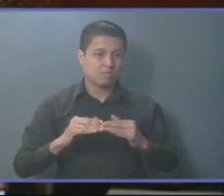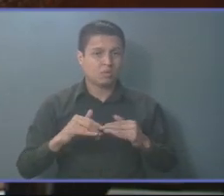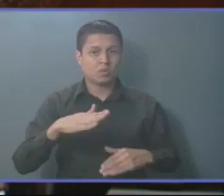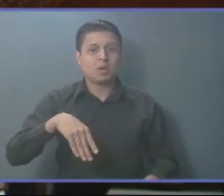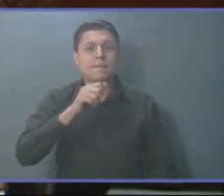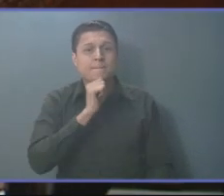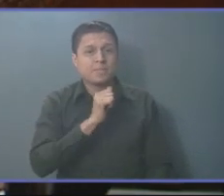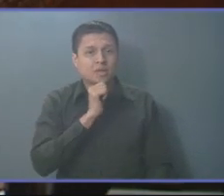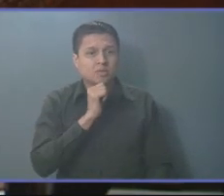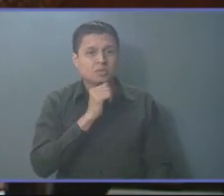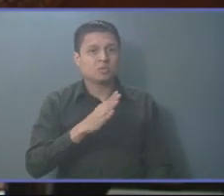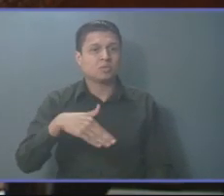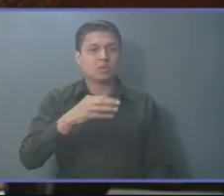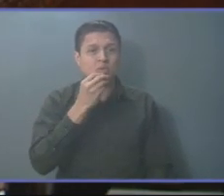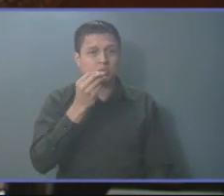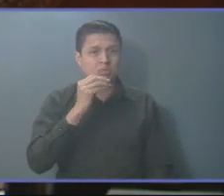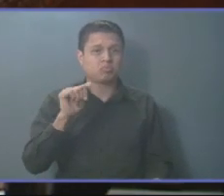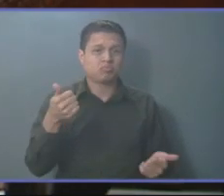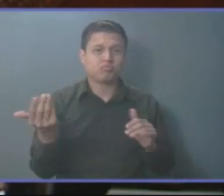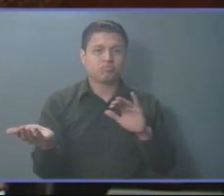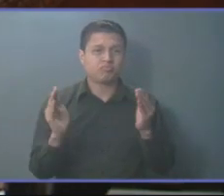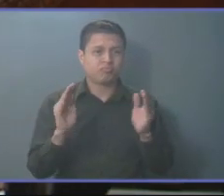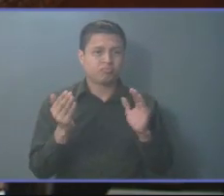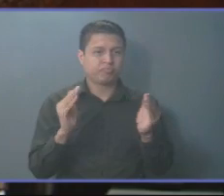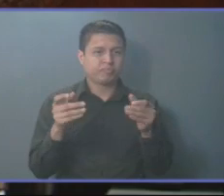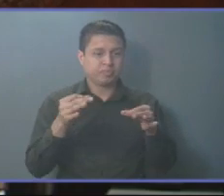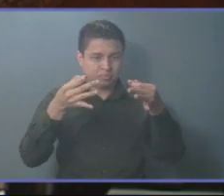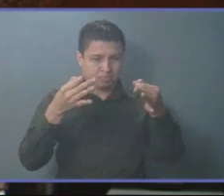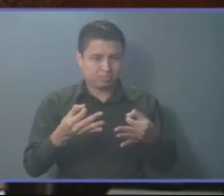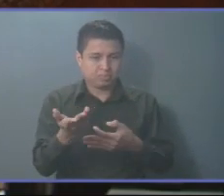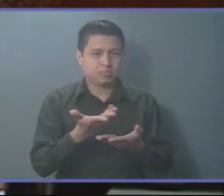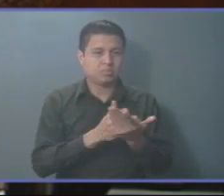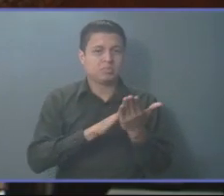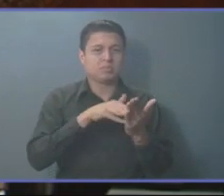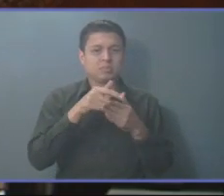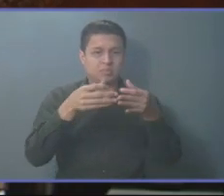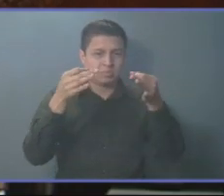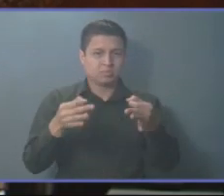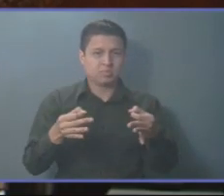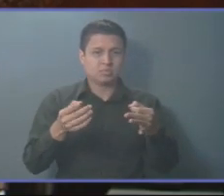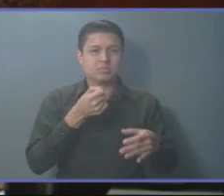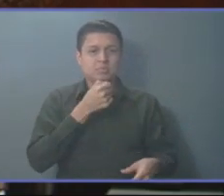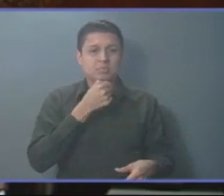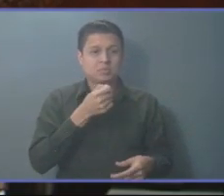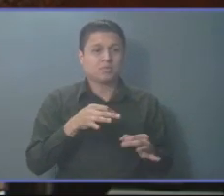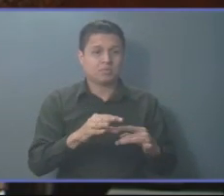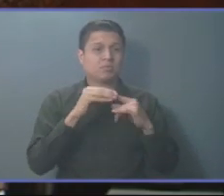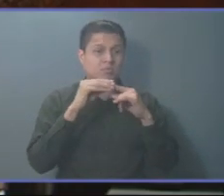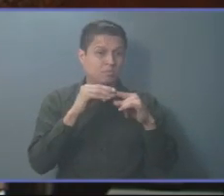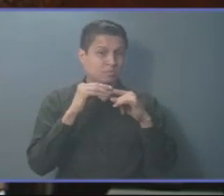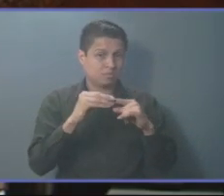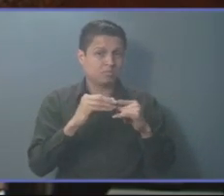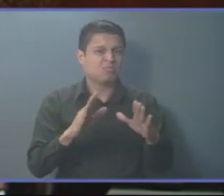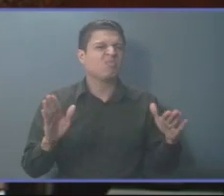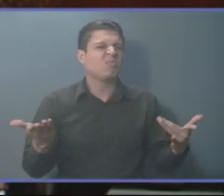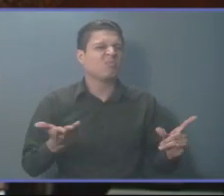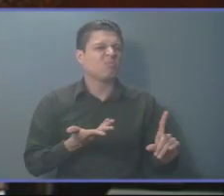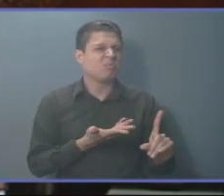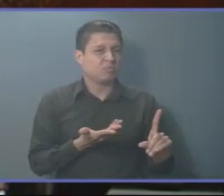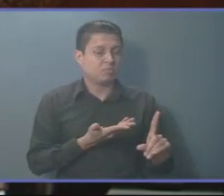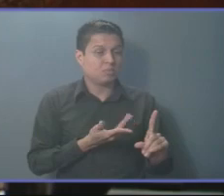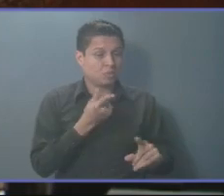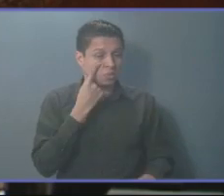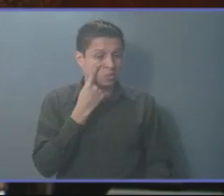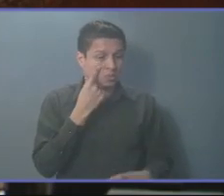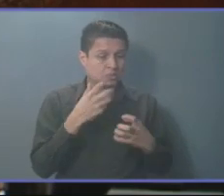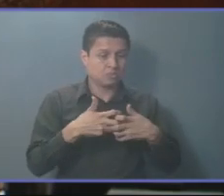comedores, entre otras. D. Formulación de un programa de formación, difusión y promoción específico para las medidas de prevención